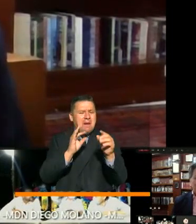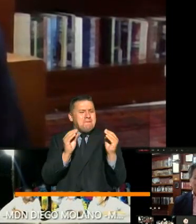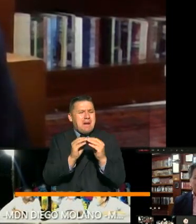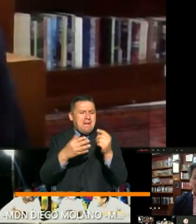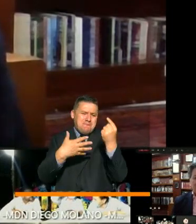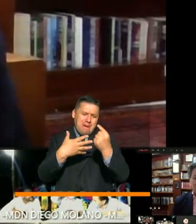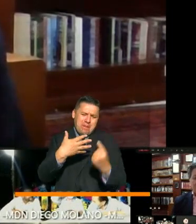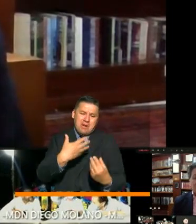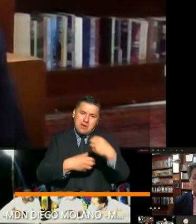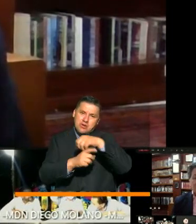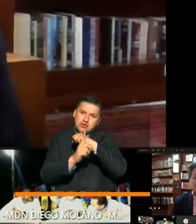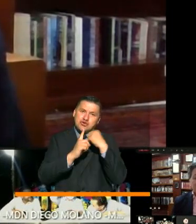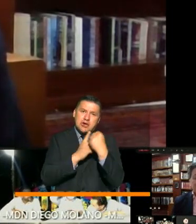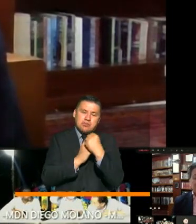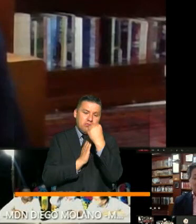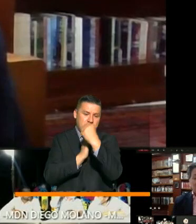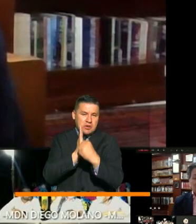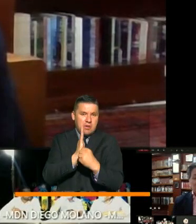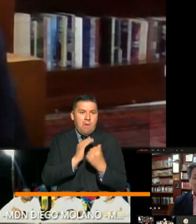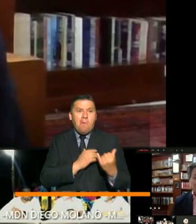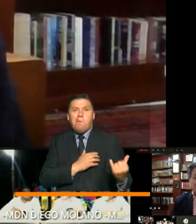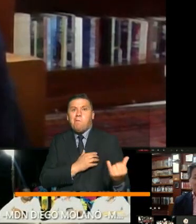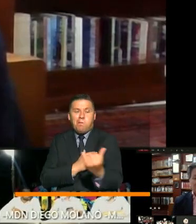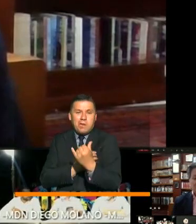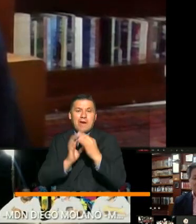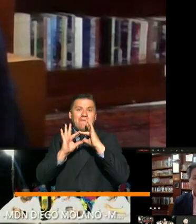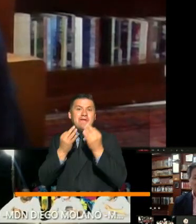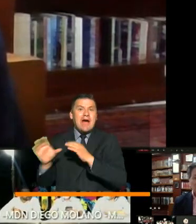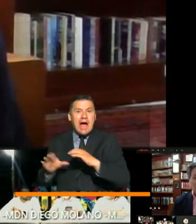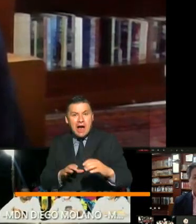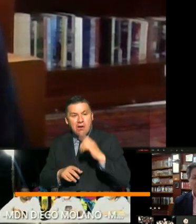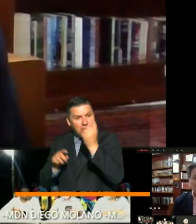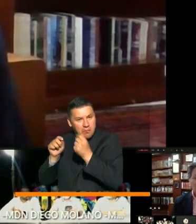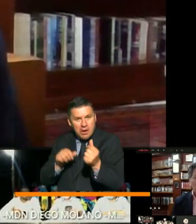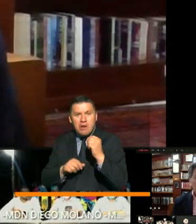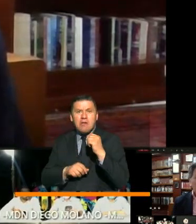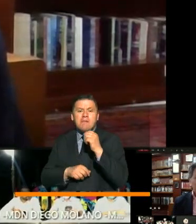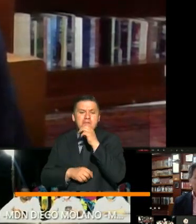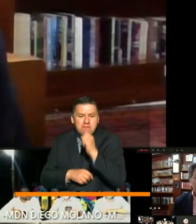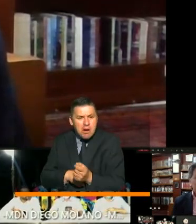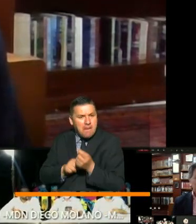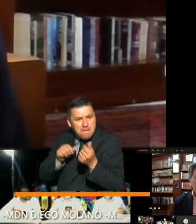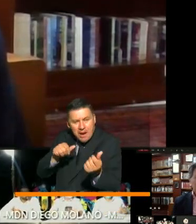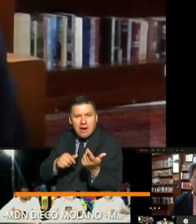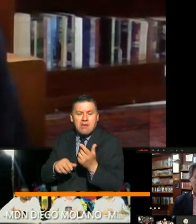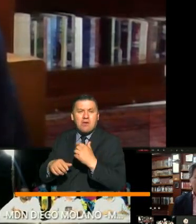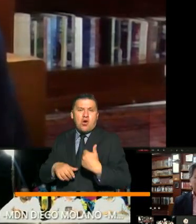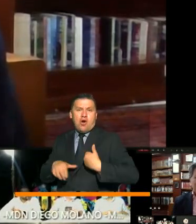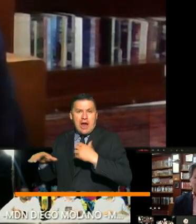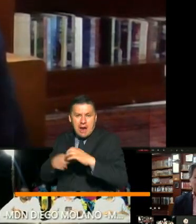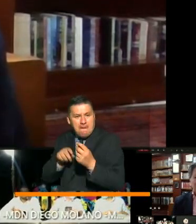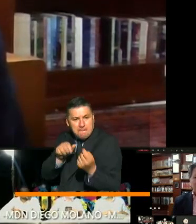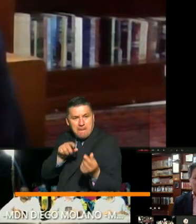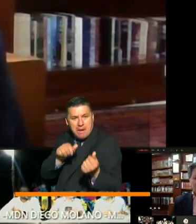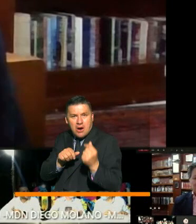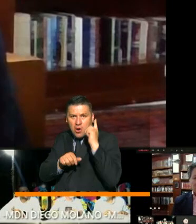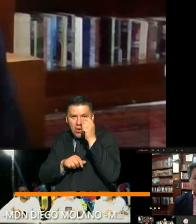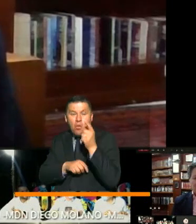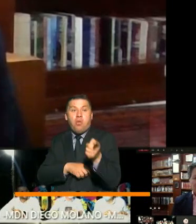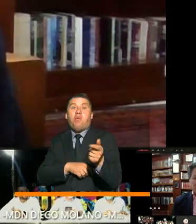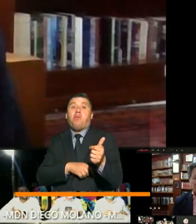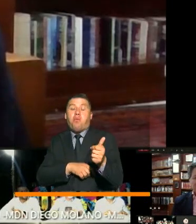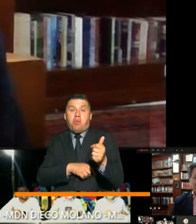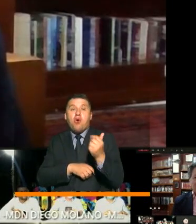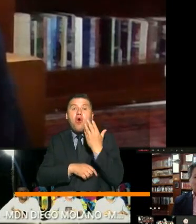sumados a la ampliación de programas existentes como Familias en Acción, Colombia Mayor, Jóvenes en Acción, que han llegado a millones